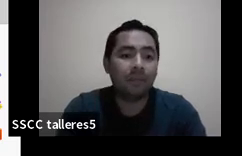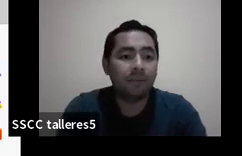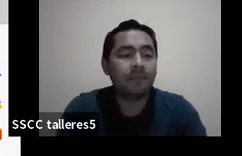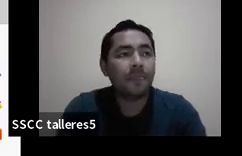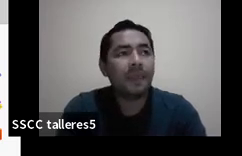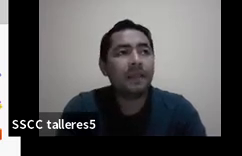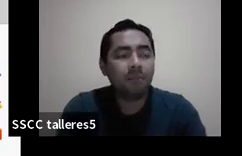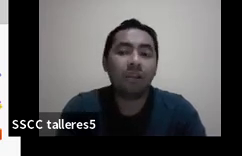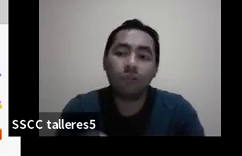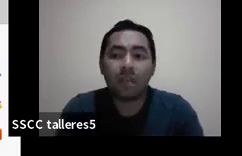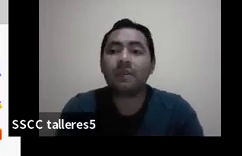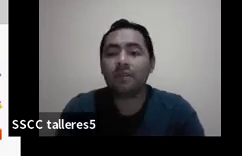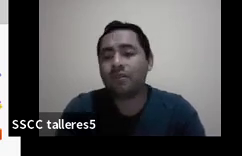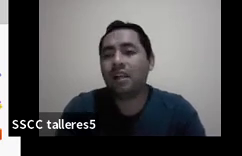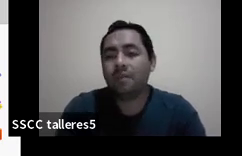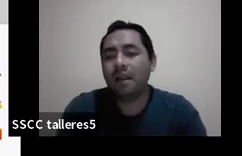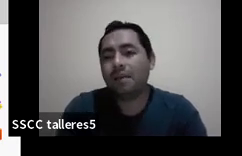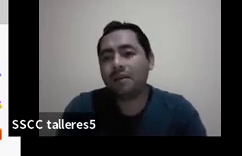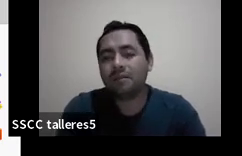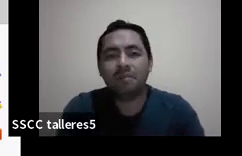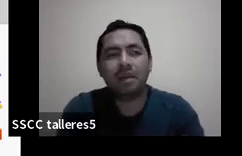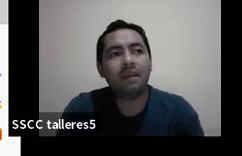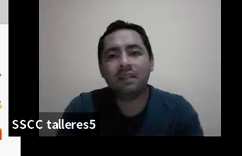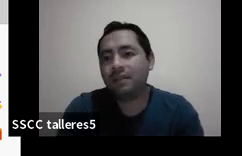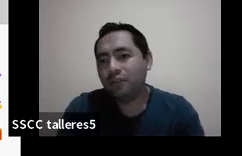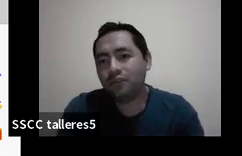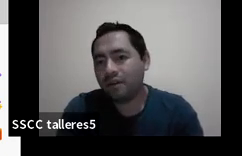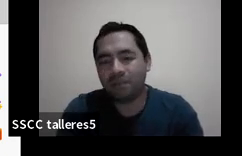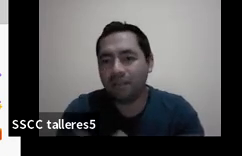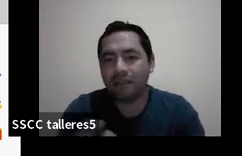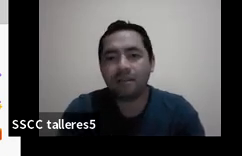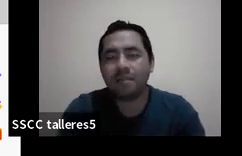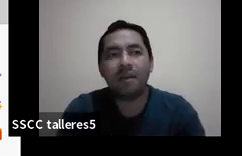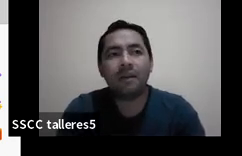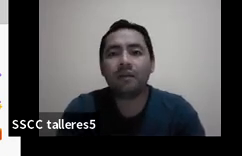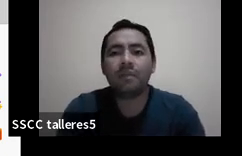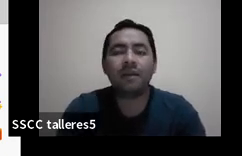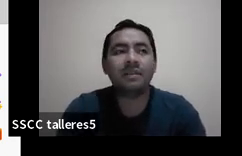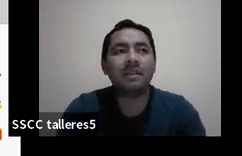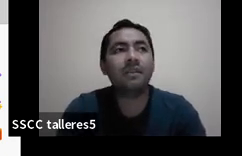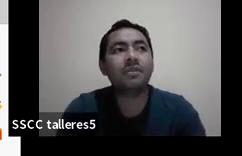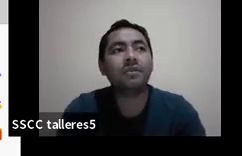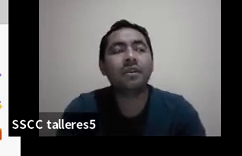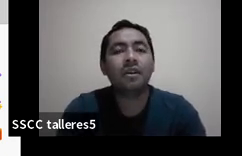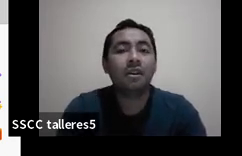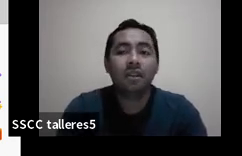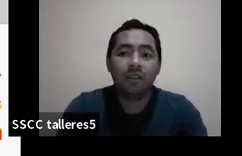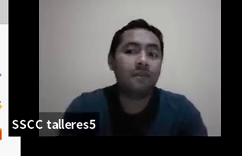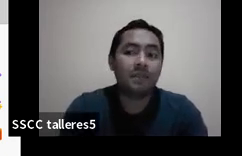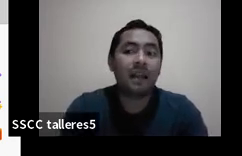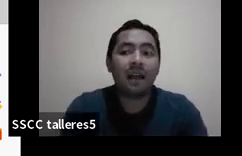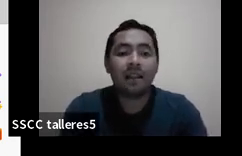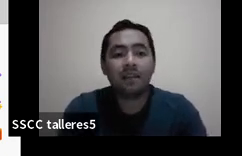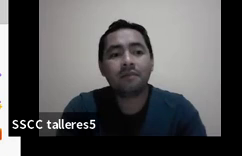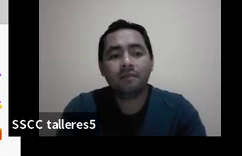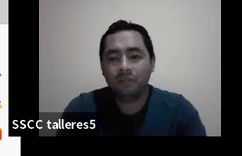estabas hablando, ¿no? Porque escuchabas las palabras, mirabas la televisión, repetías las palabras que mirabas en la televisión,